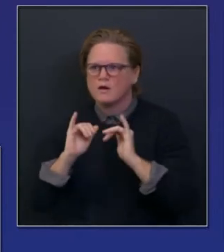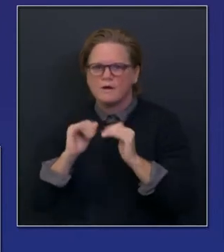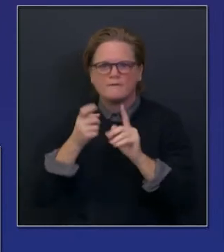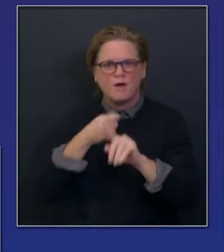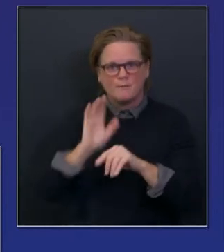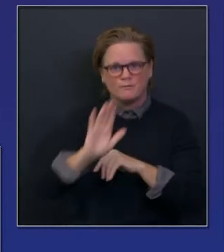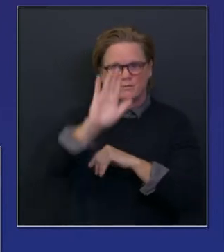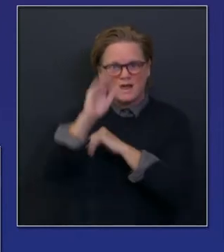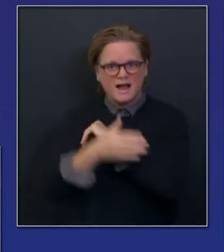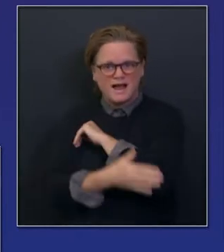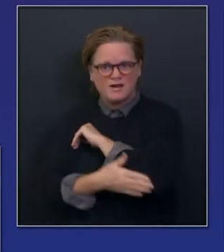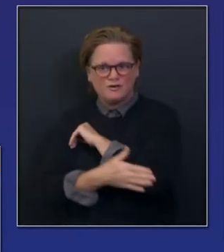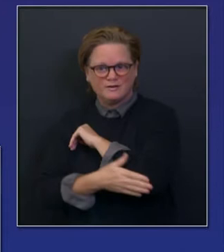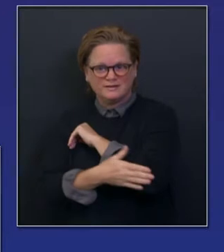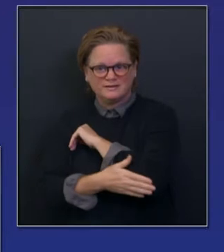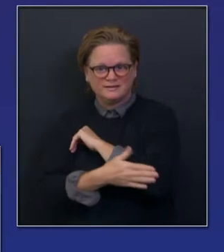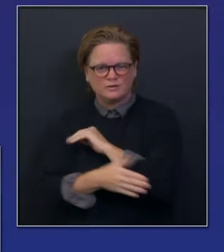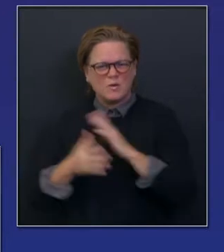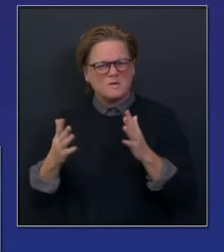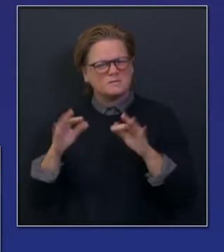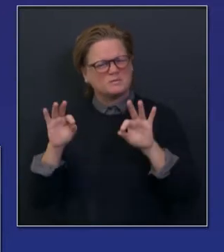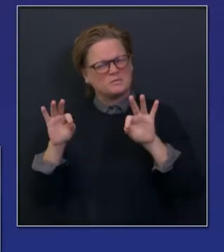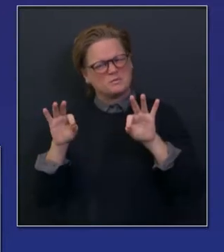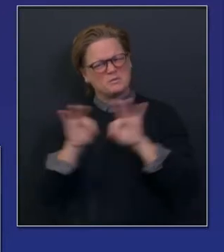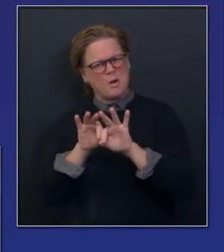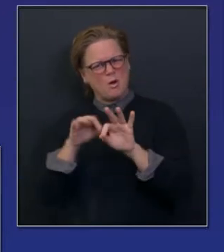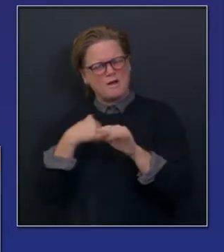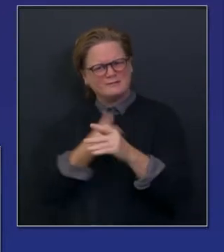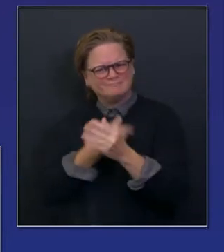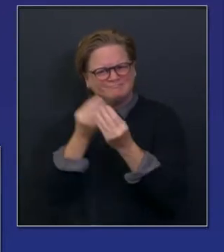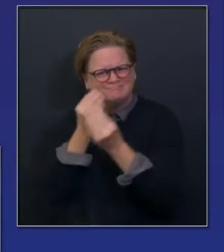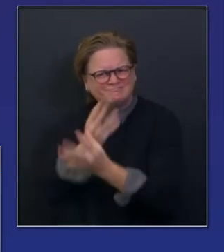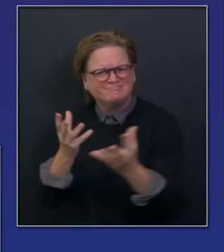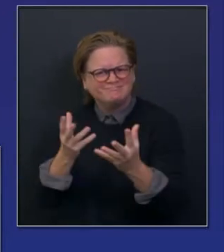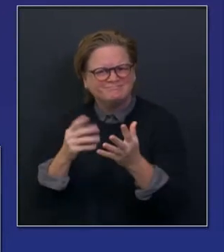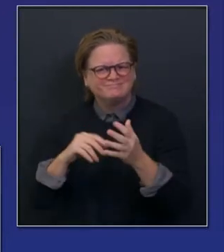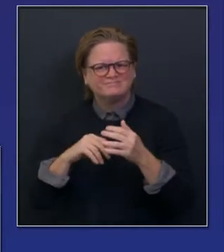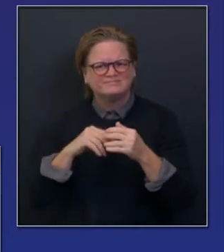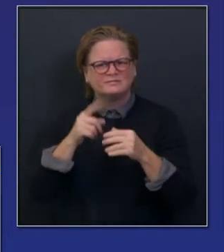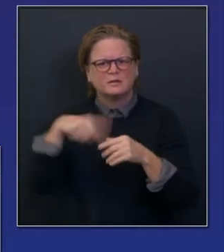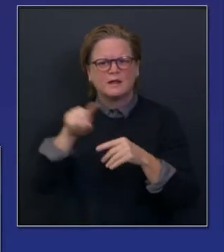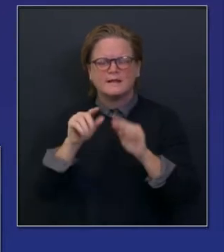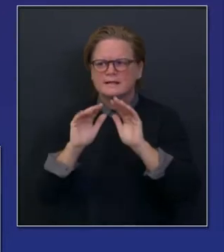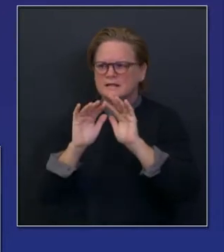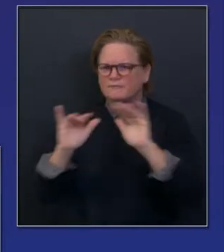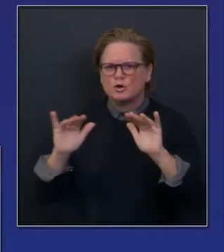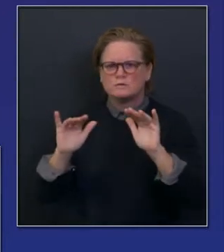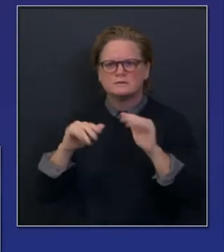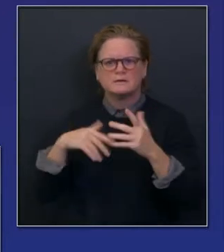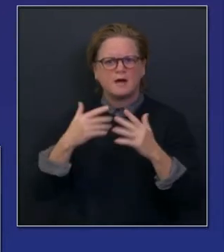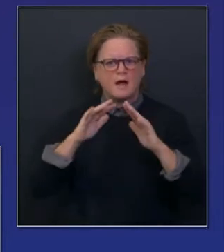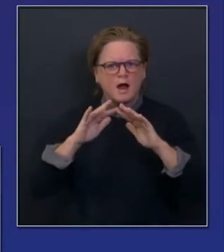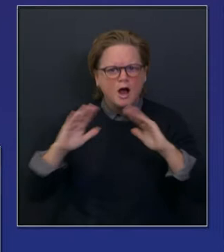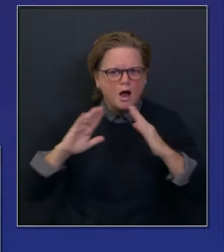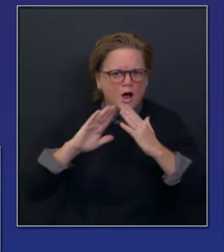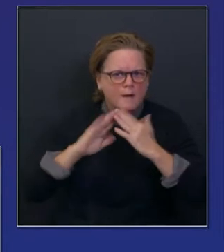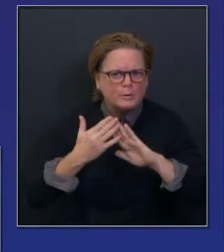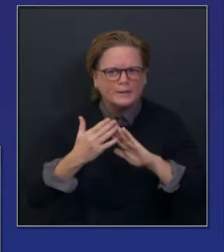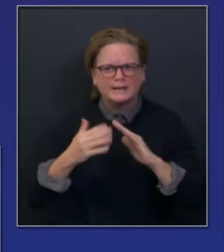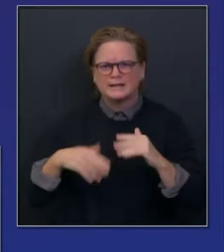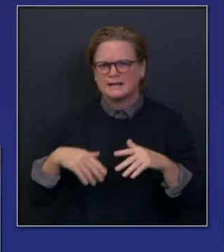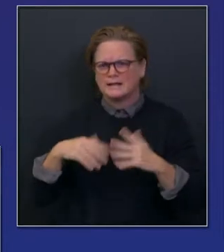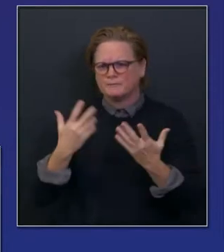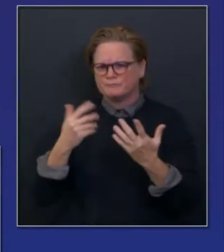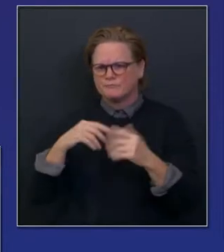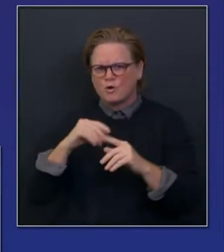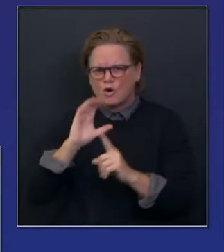guía, bien descritos en el pasado, pero es importante recordárselos hoy. Es un enfoque sobre la diversidad, un enfoque en la tecnología,